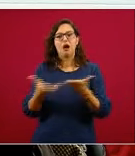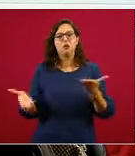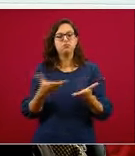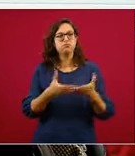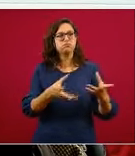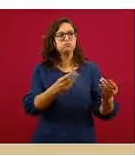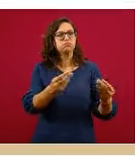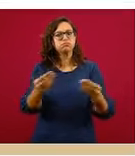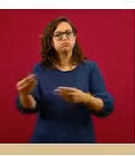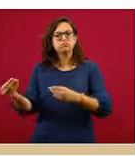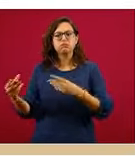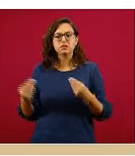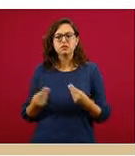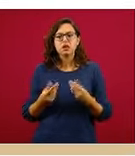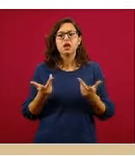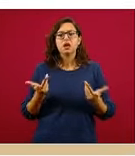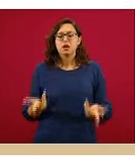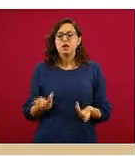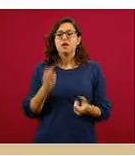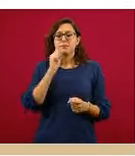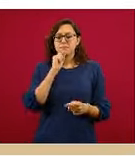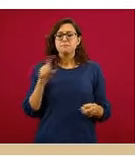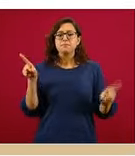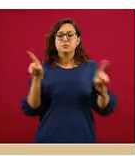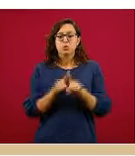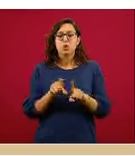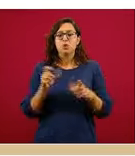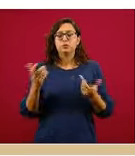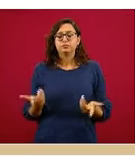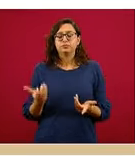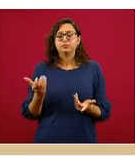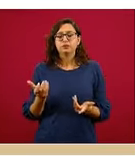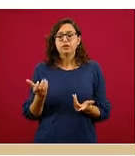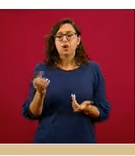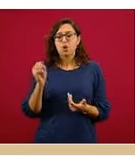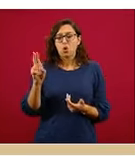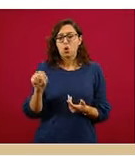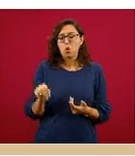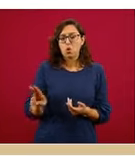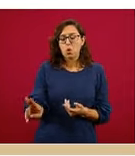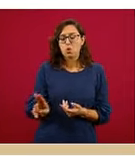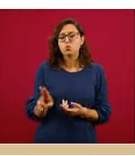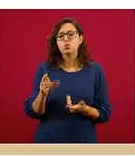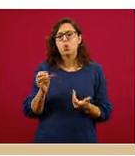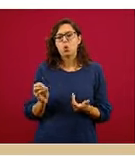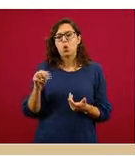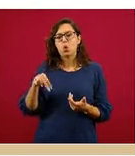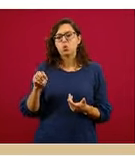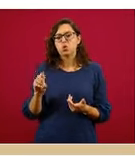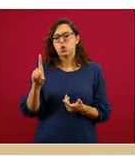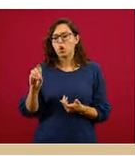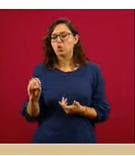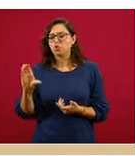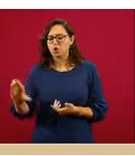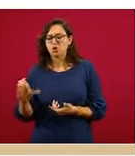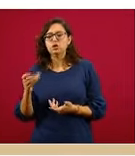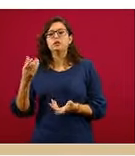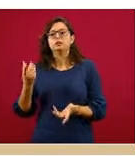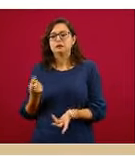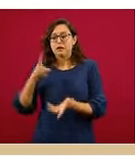también aparece en el reporte de la Organización de las Naciones Unidas para las Drogas y el Crimen, que reporta que en